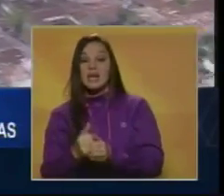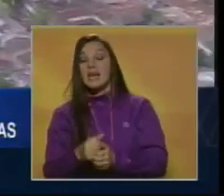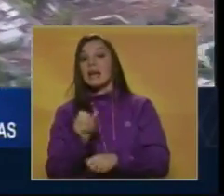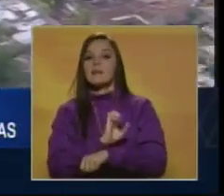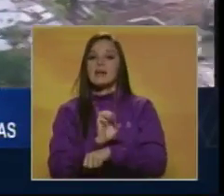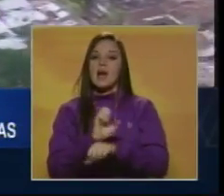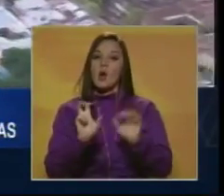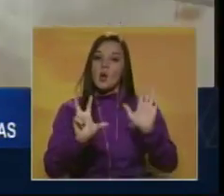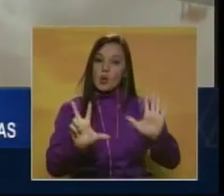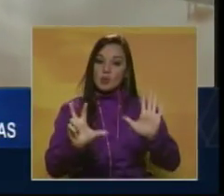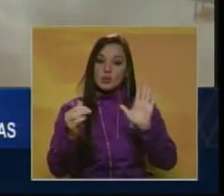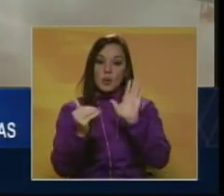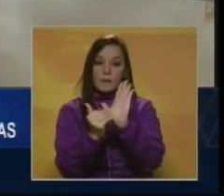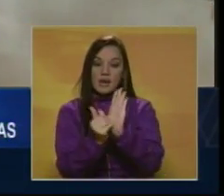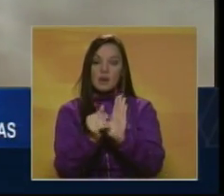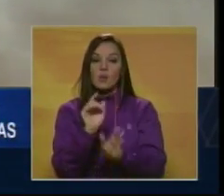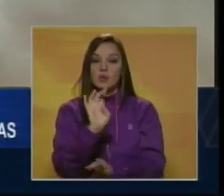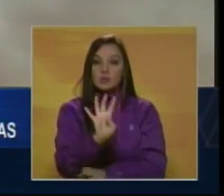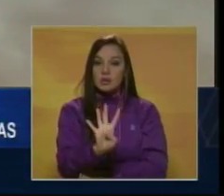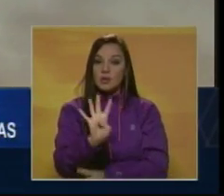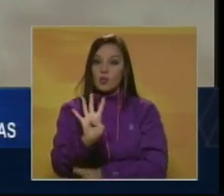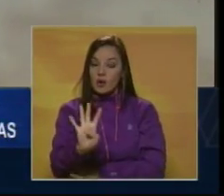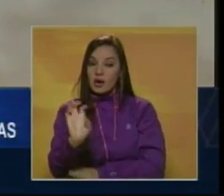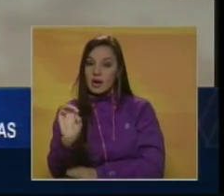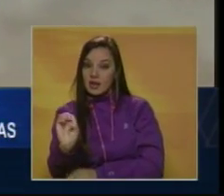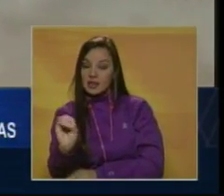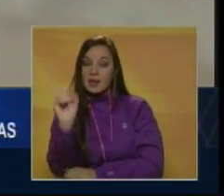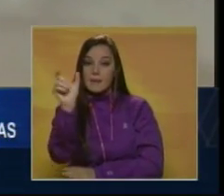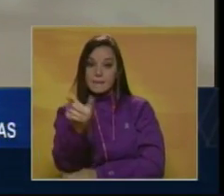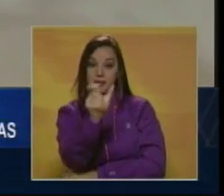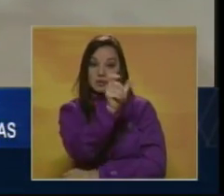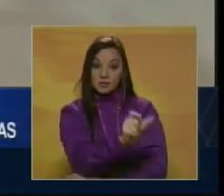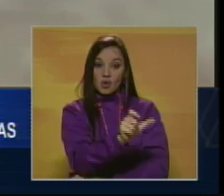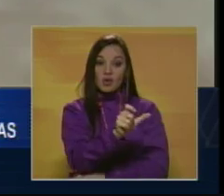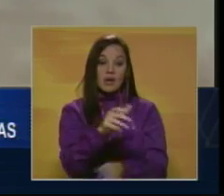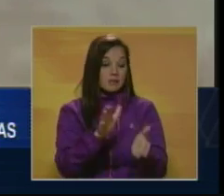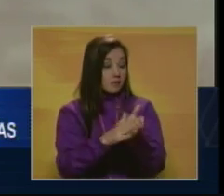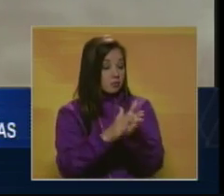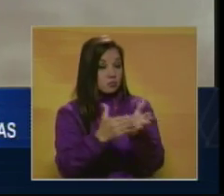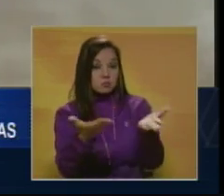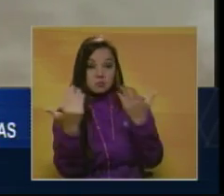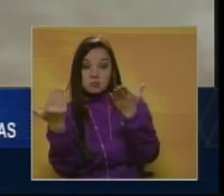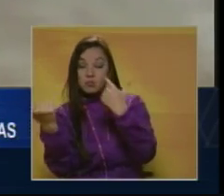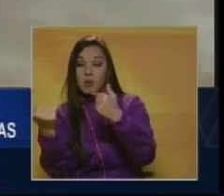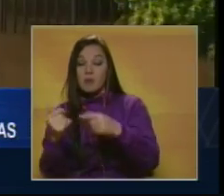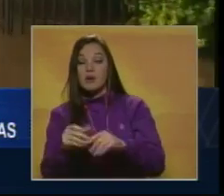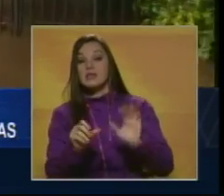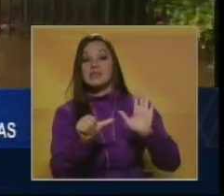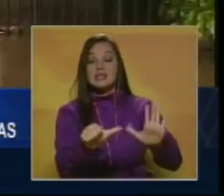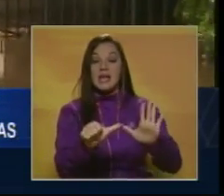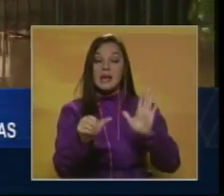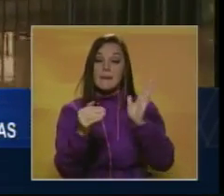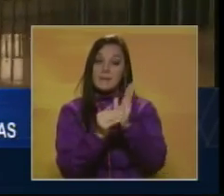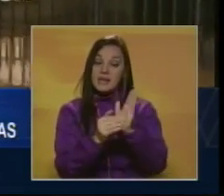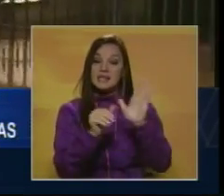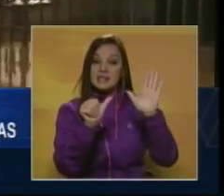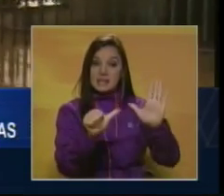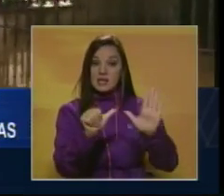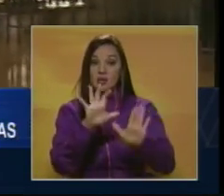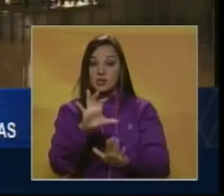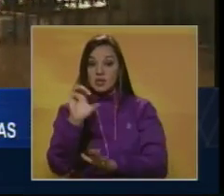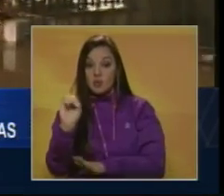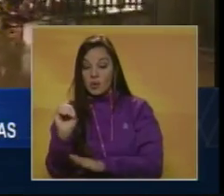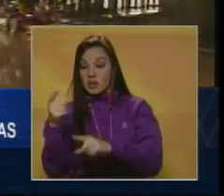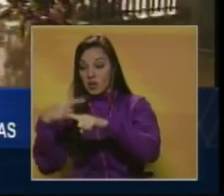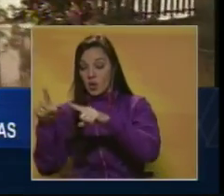unas 8.440 personas fueron desplazadas de Artigas, 6.650 de Paysandú,